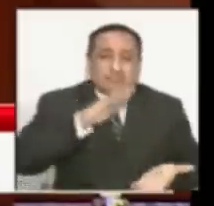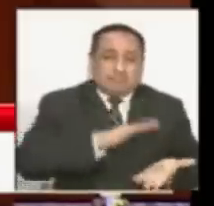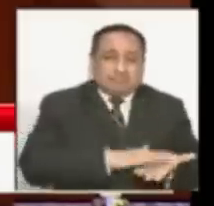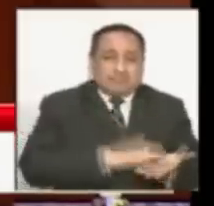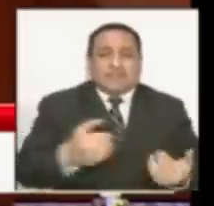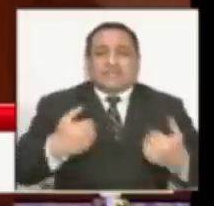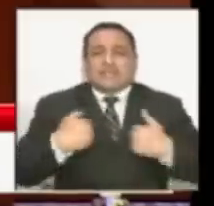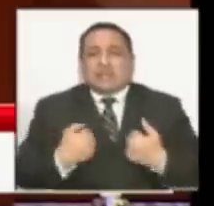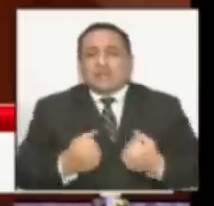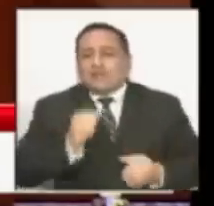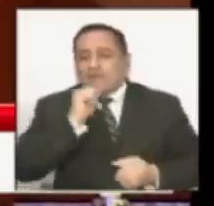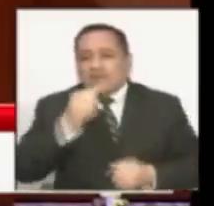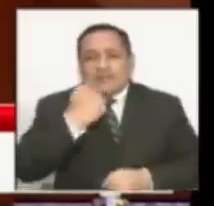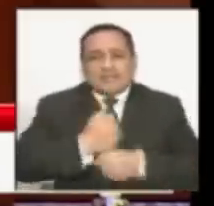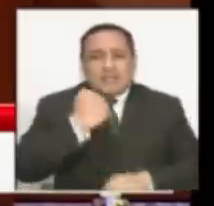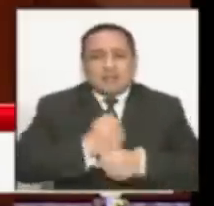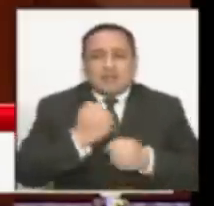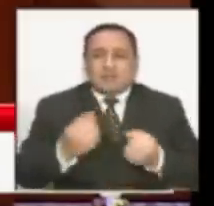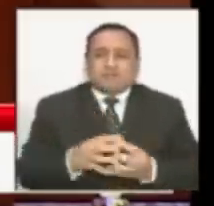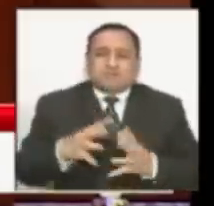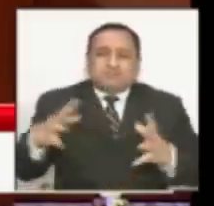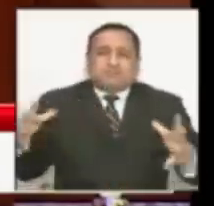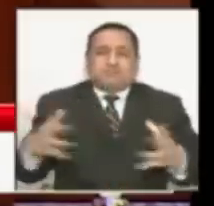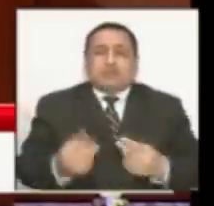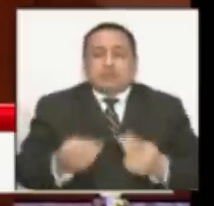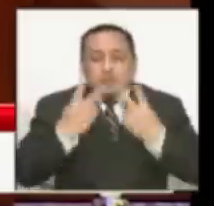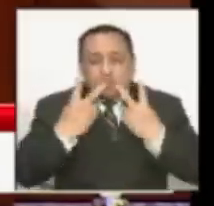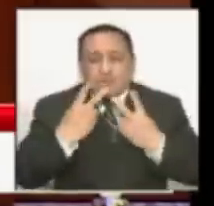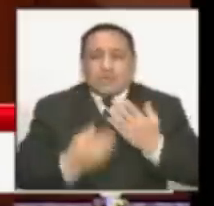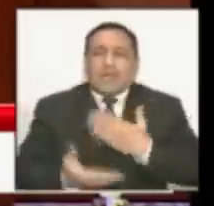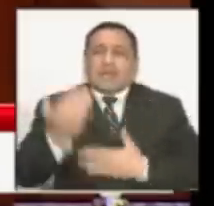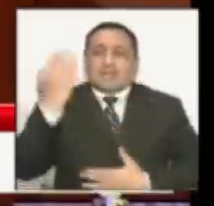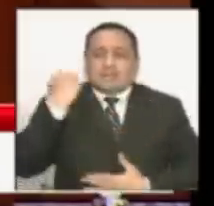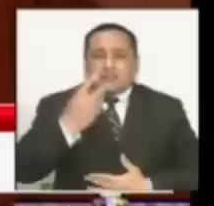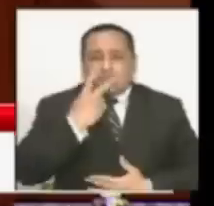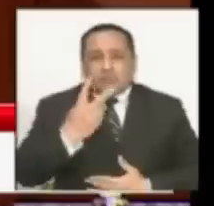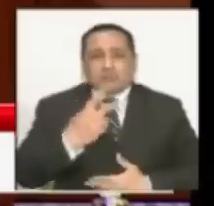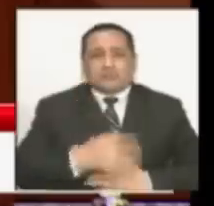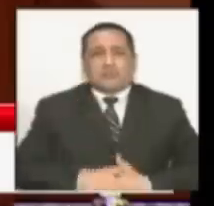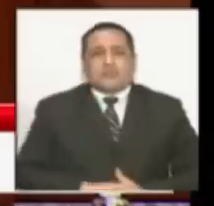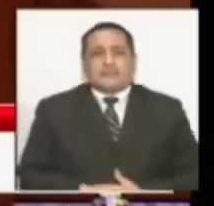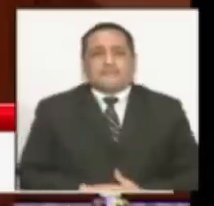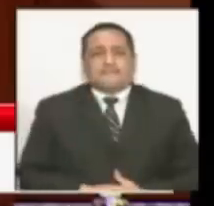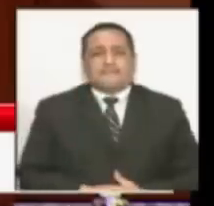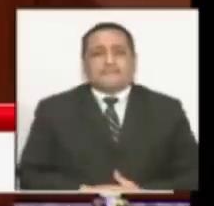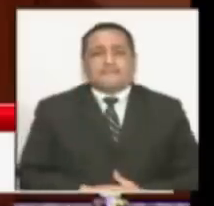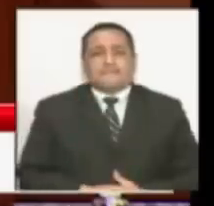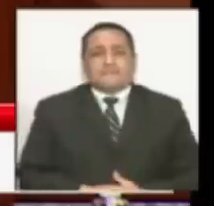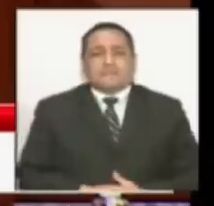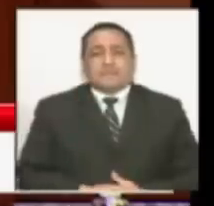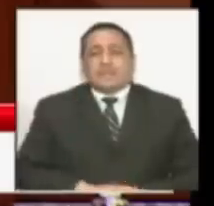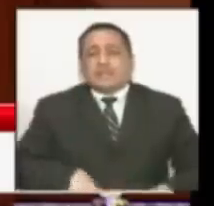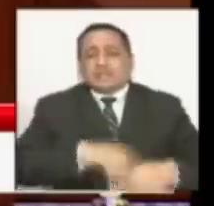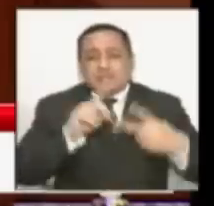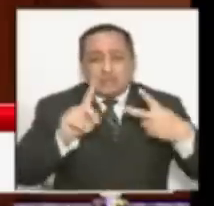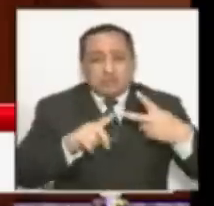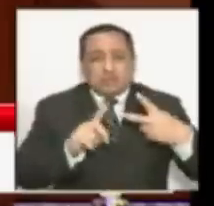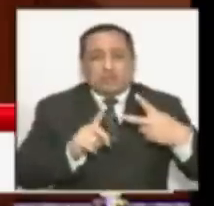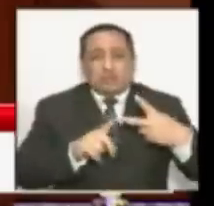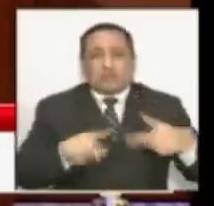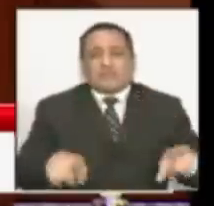económica, tendremos desempleo, inflación, como ya lo hemos vivido anteriormente. Y en segundo